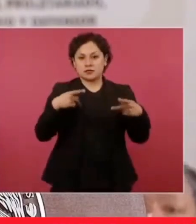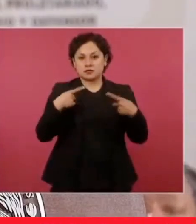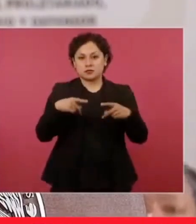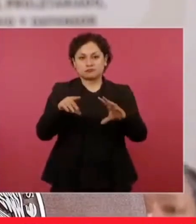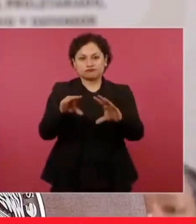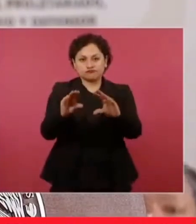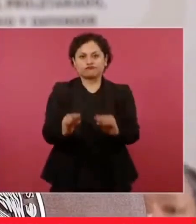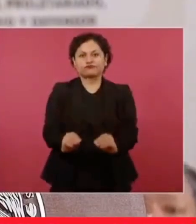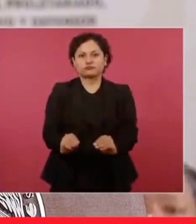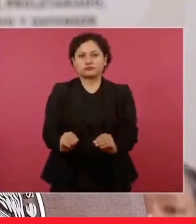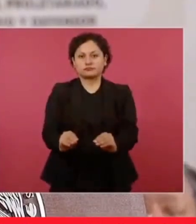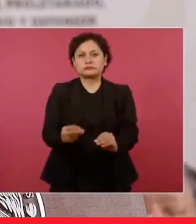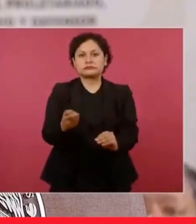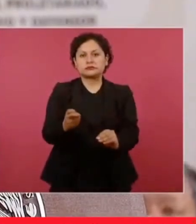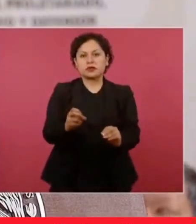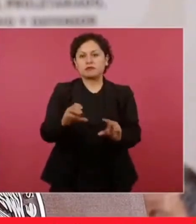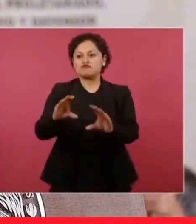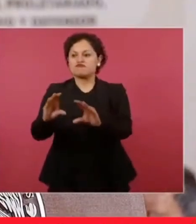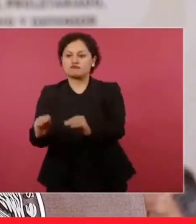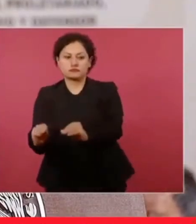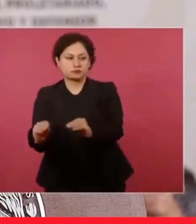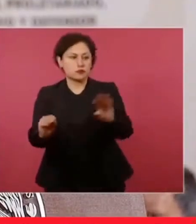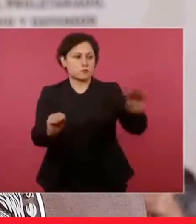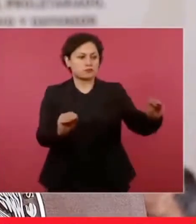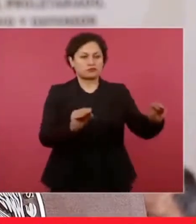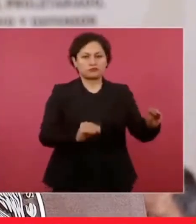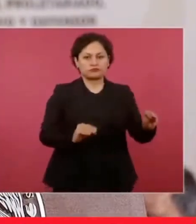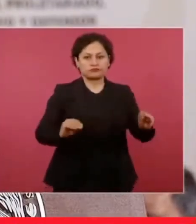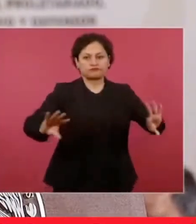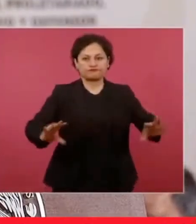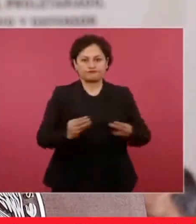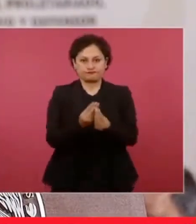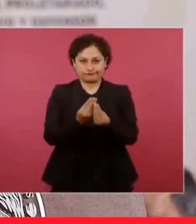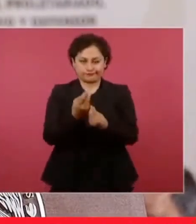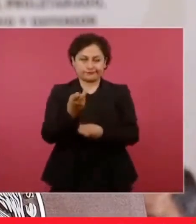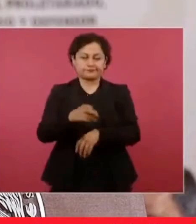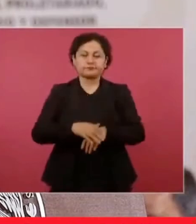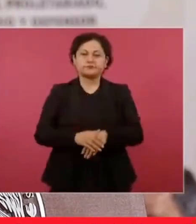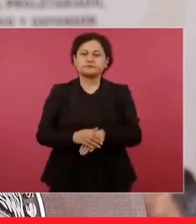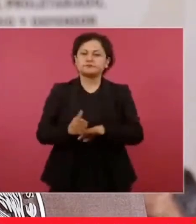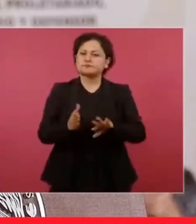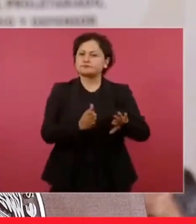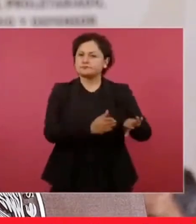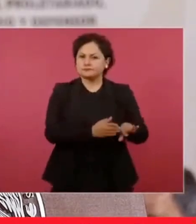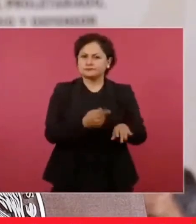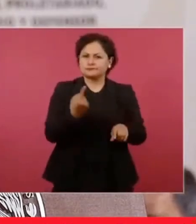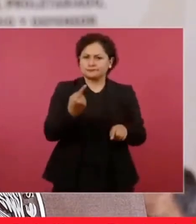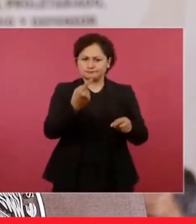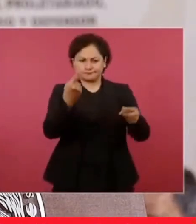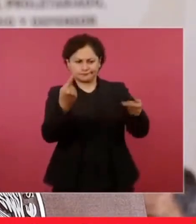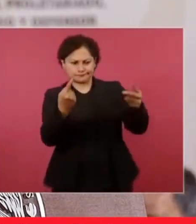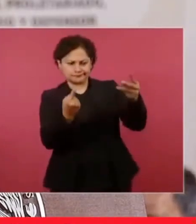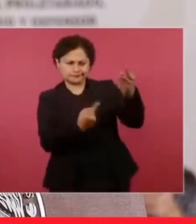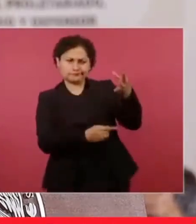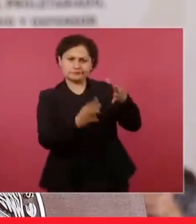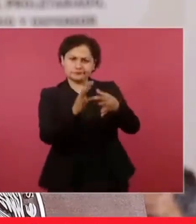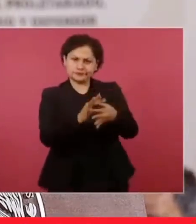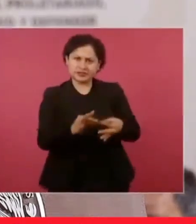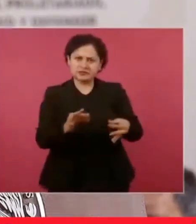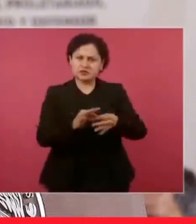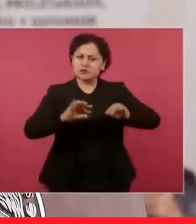estas interrupciones rotativas. ¿Qué podemos mencionar al respecto de todo lo que se ha expuesto al momento?